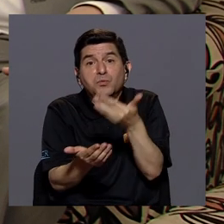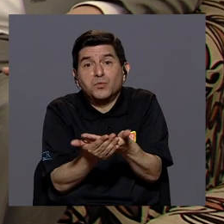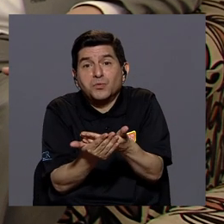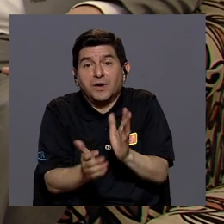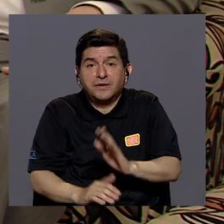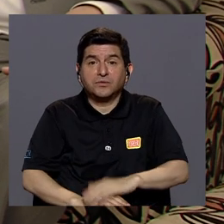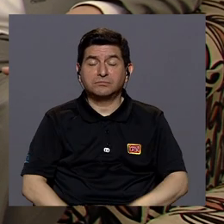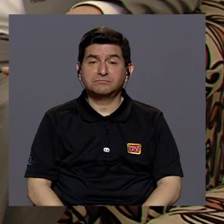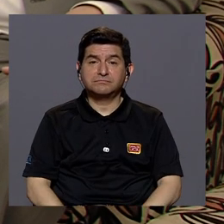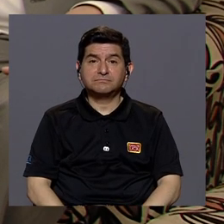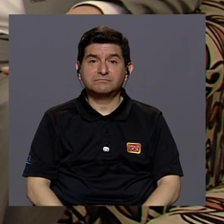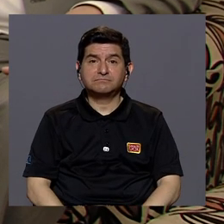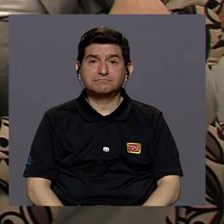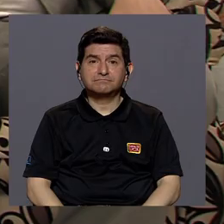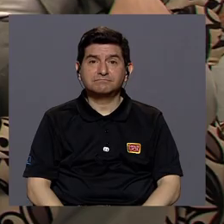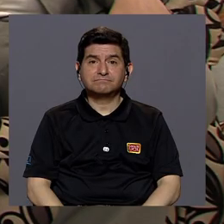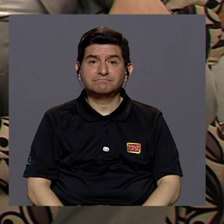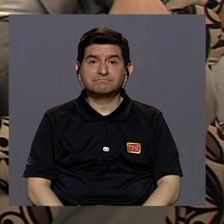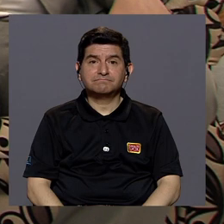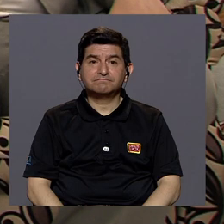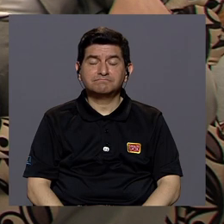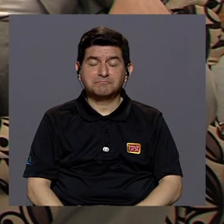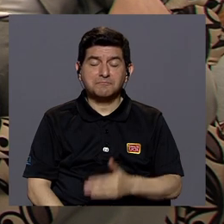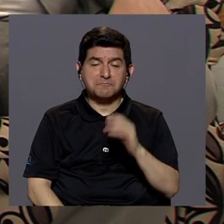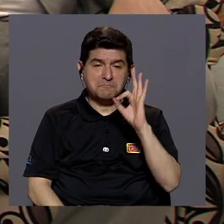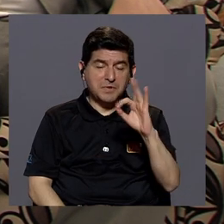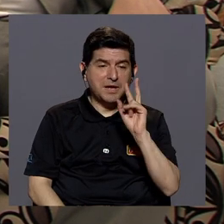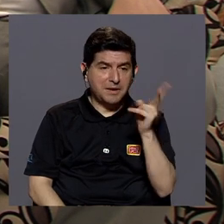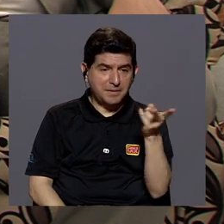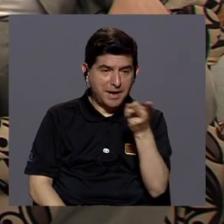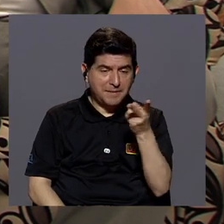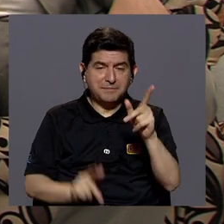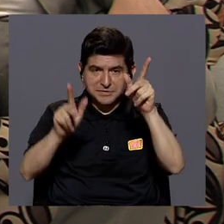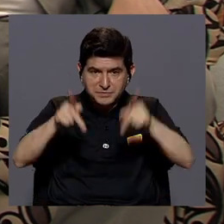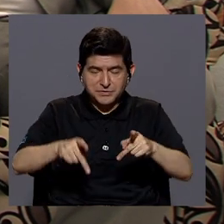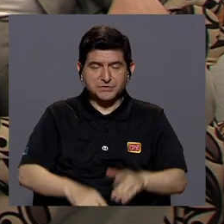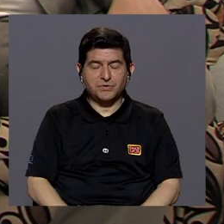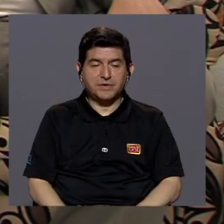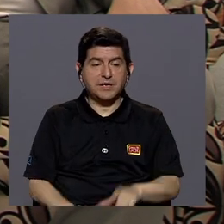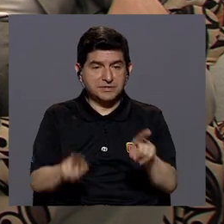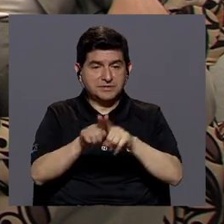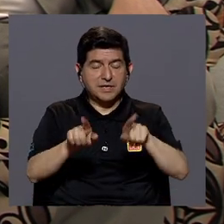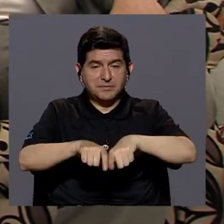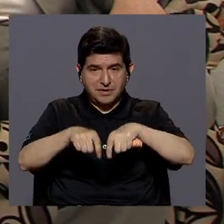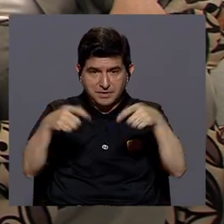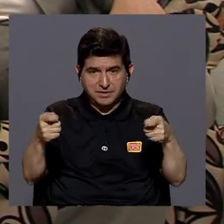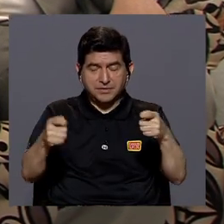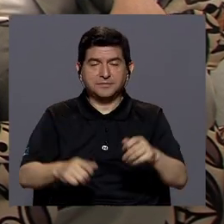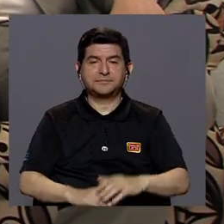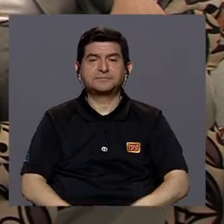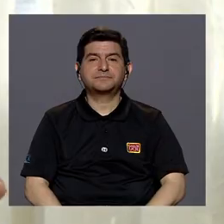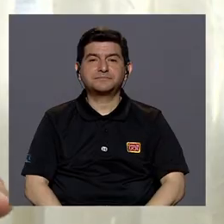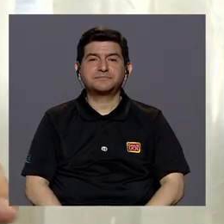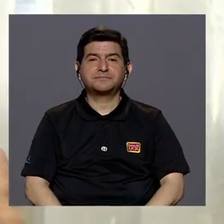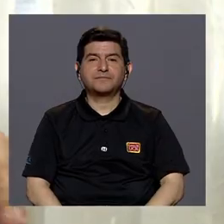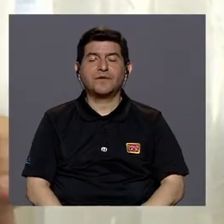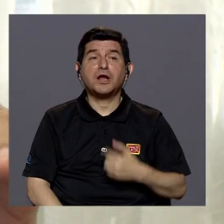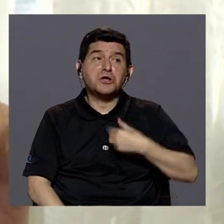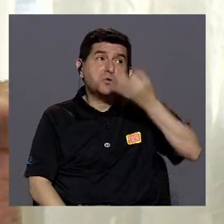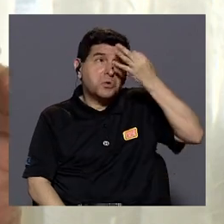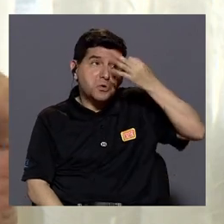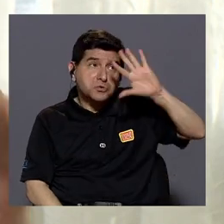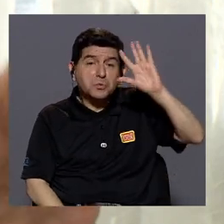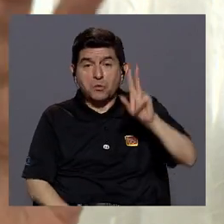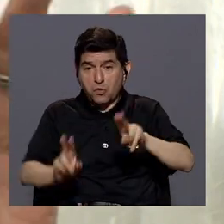eso es muy bueno. Así que bien por ellos dos y bien por el periodismo. Sí, y supongo que en La